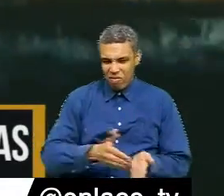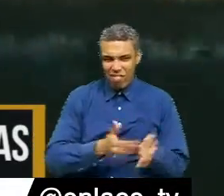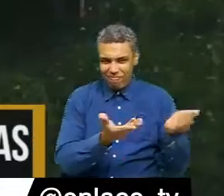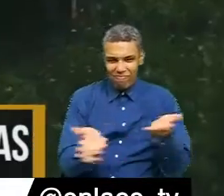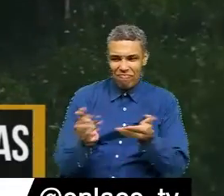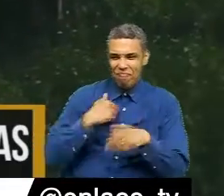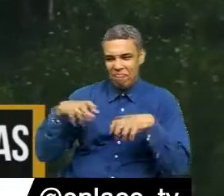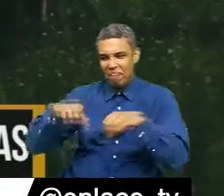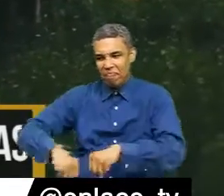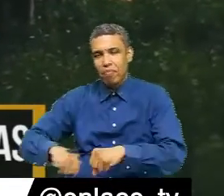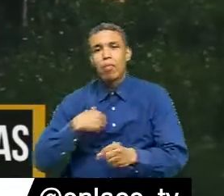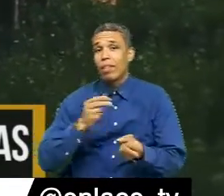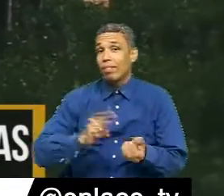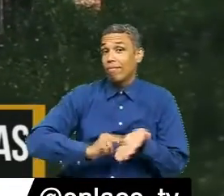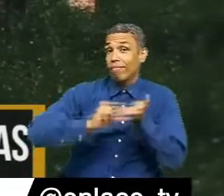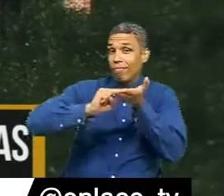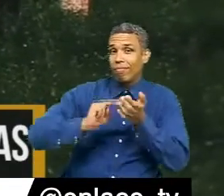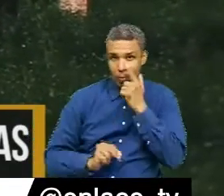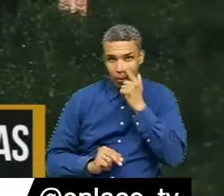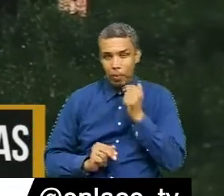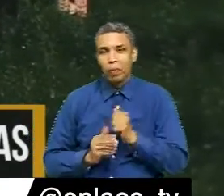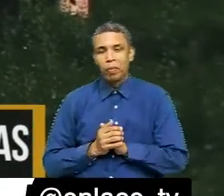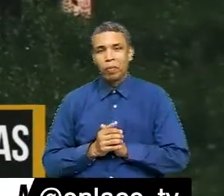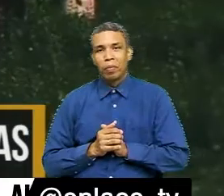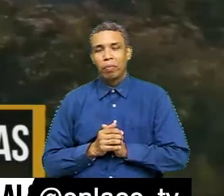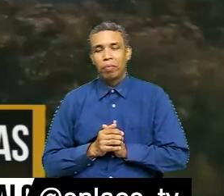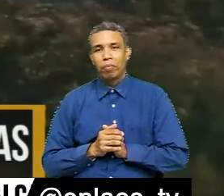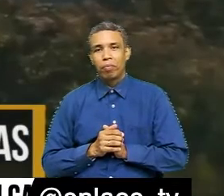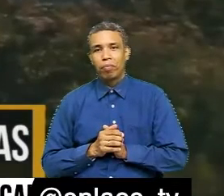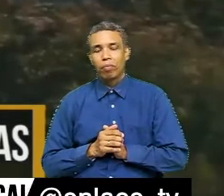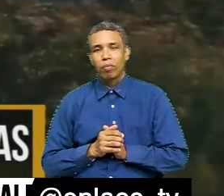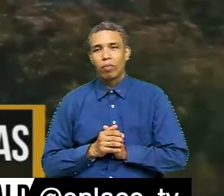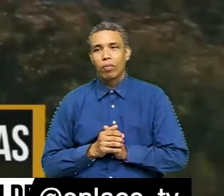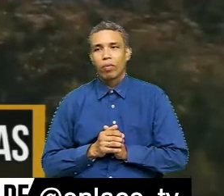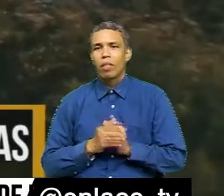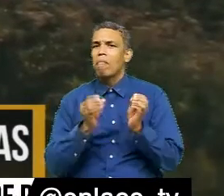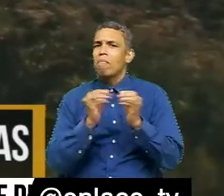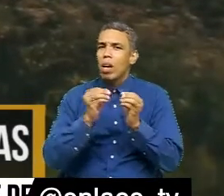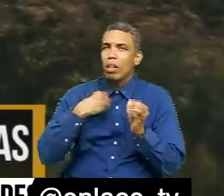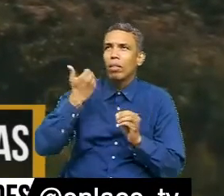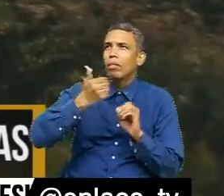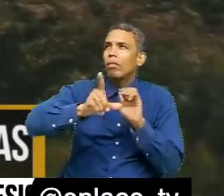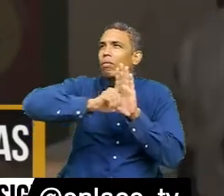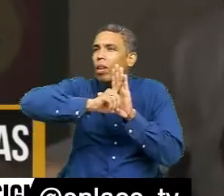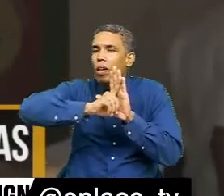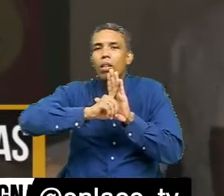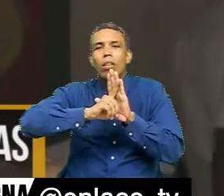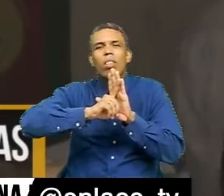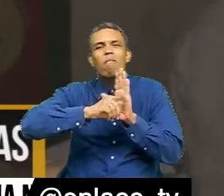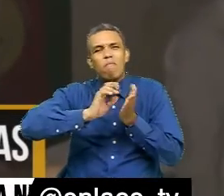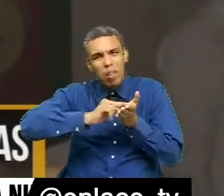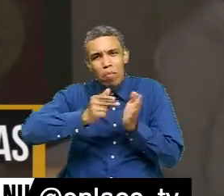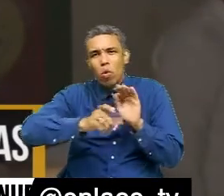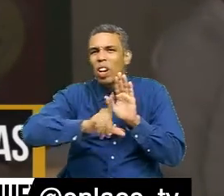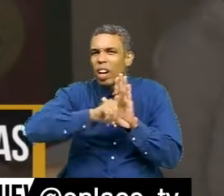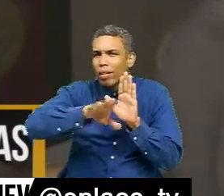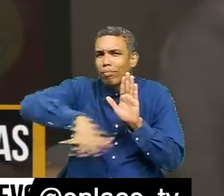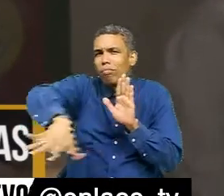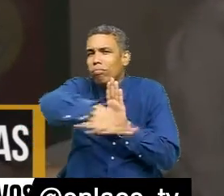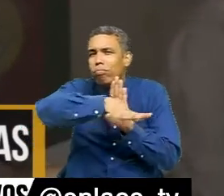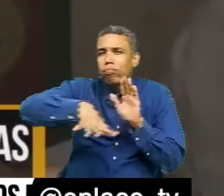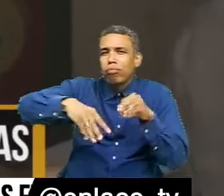o no en las zonas periféricas, pero en las zonas alejadas de los grandes centros. Mencionó además sobre la implementación de la ley en Sabana de Torres. Hoy, gracias a pronunciamientos de